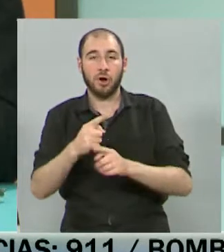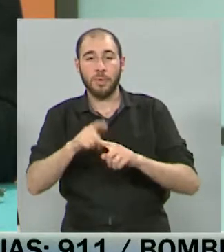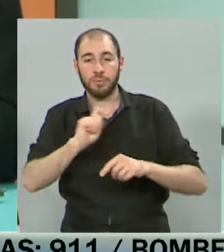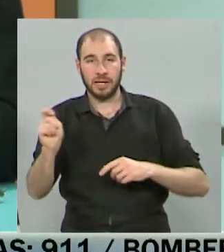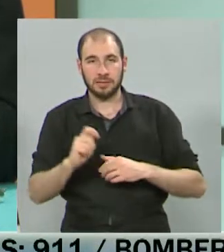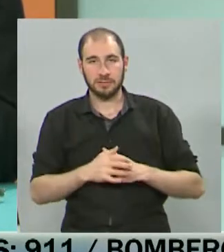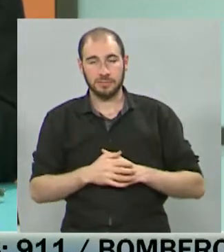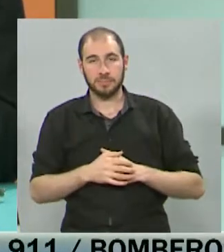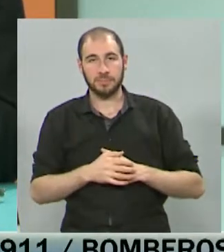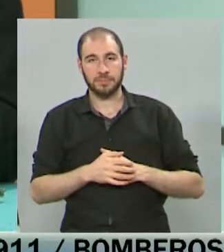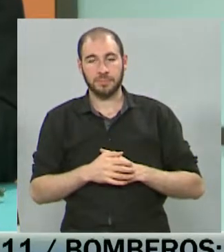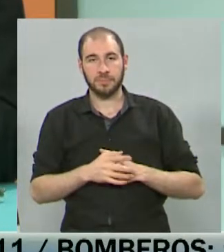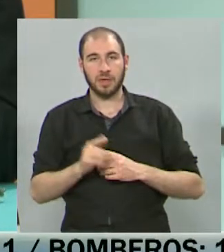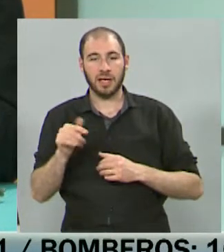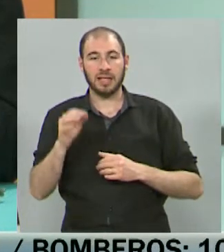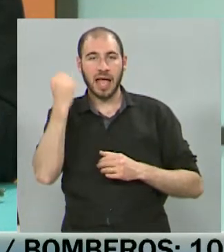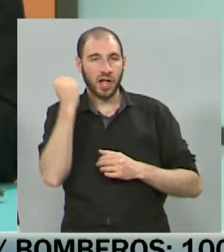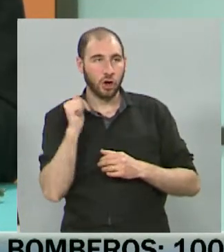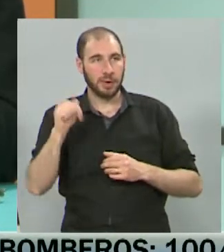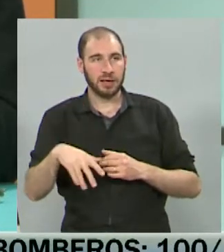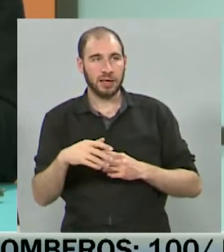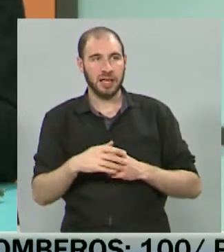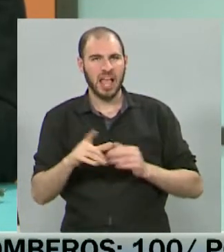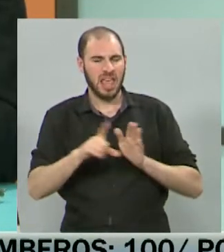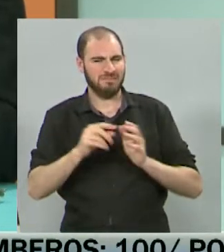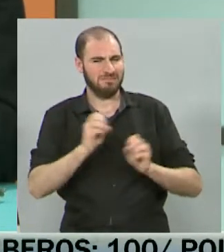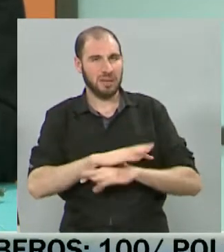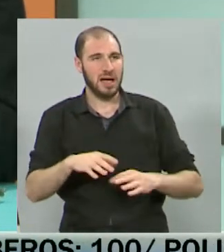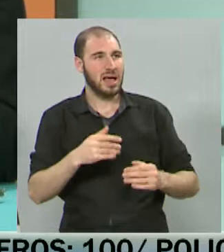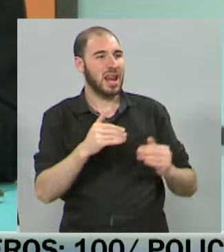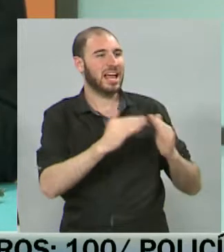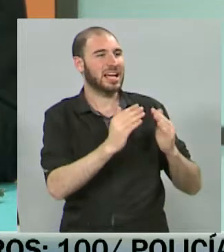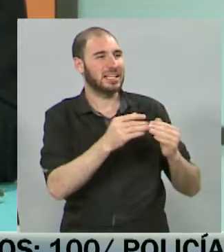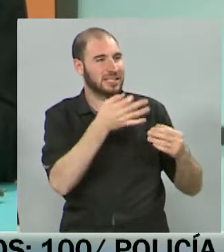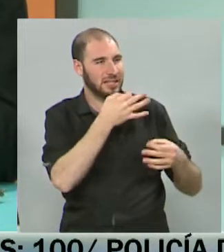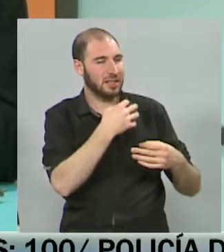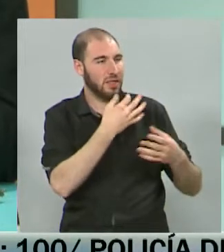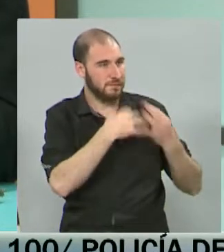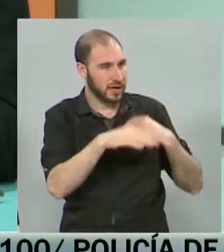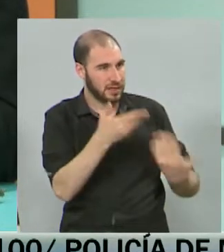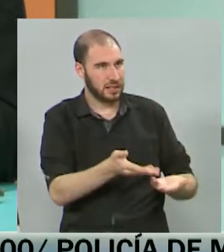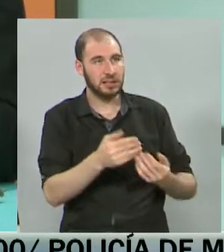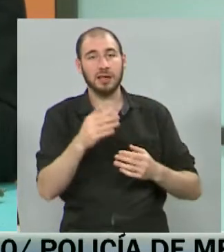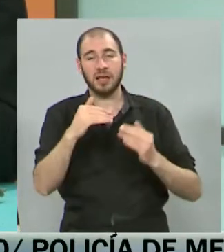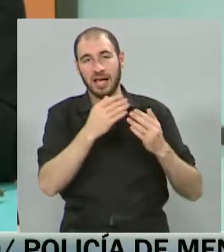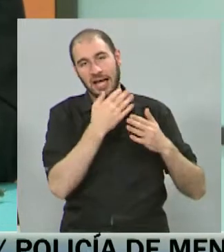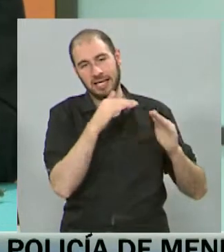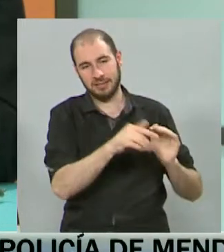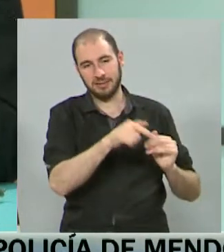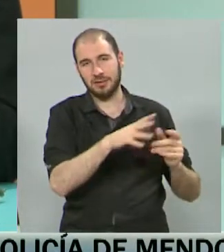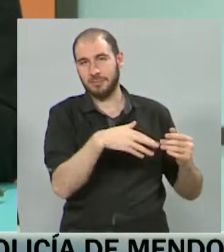Claro. Con lo cual no va a ser desde el punto de vista económico una muy buena ley. Las inmobiliarias no están beneficiadas, digamos. Y las inmobiliarias han quedado